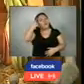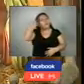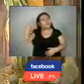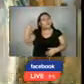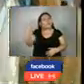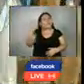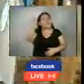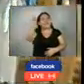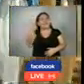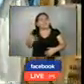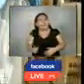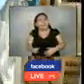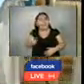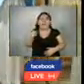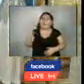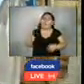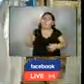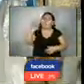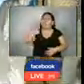Jesús después de su nacimiento.